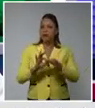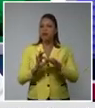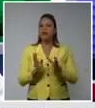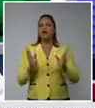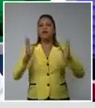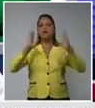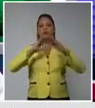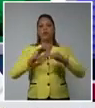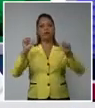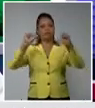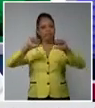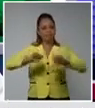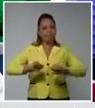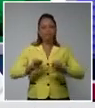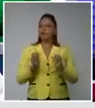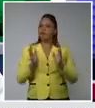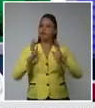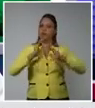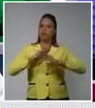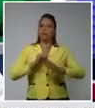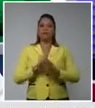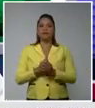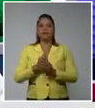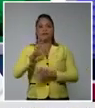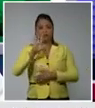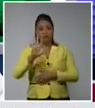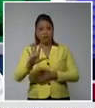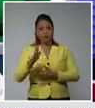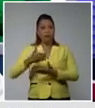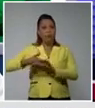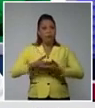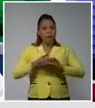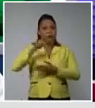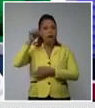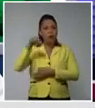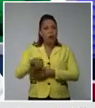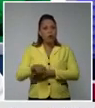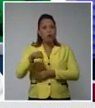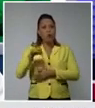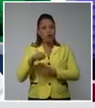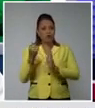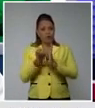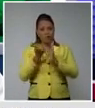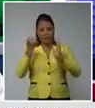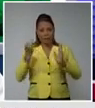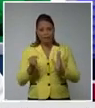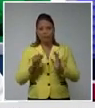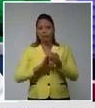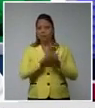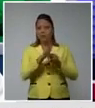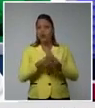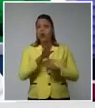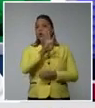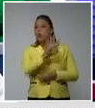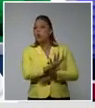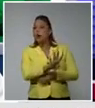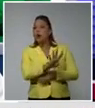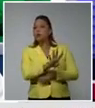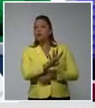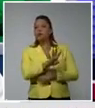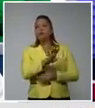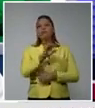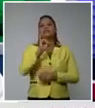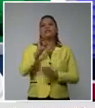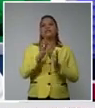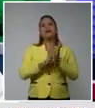críticos. De los 5 lactantes hoy diagnosticados, 4 tienen 6 meses